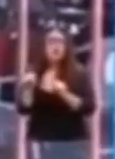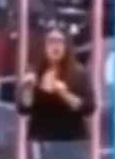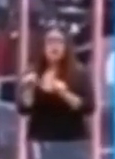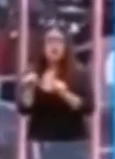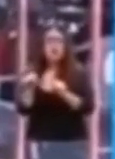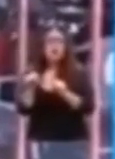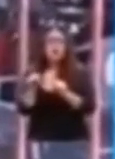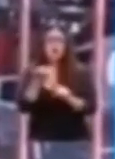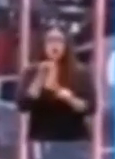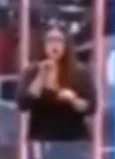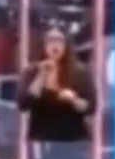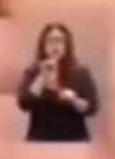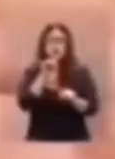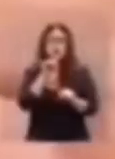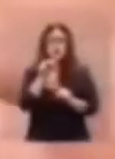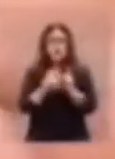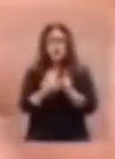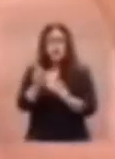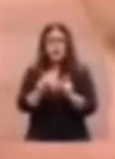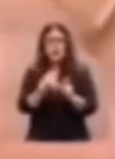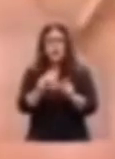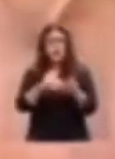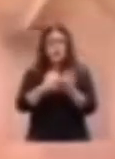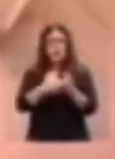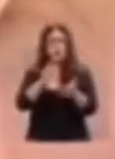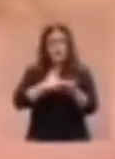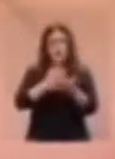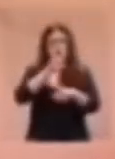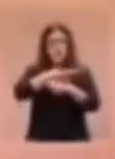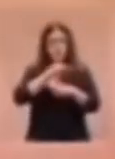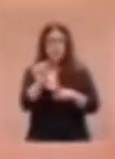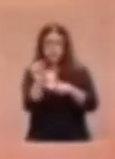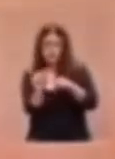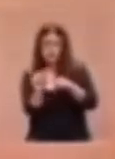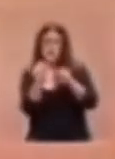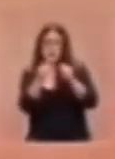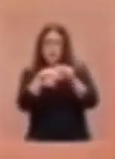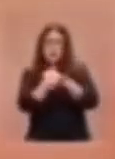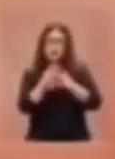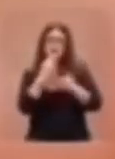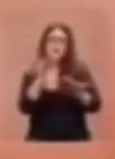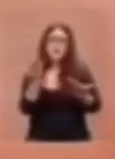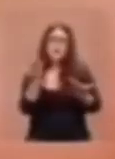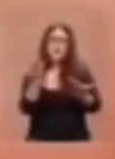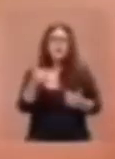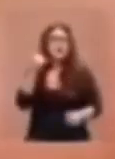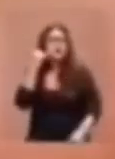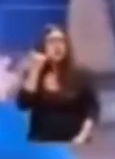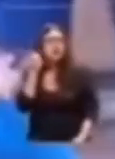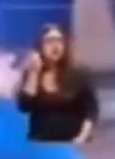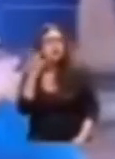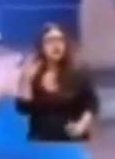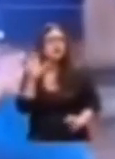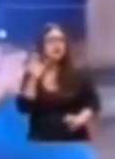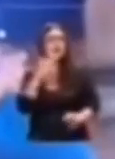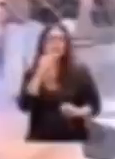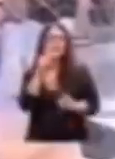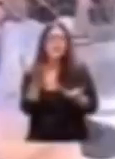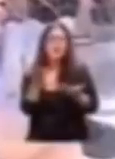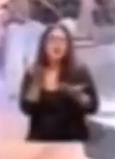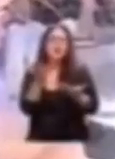bueno se complica de la salud y justamente porque en este chip se puede guardar incluso hasta un teléfono de emergencia y la ubicación para